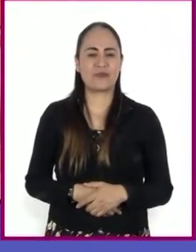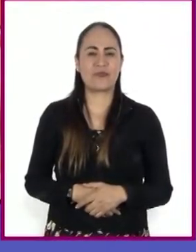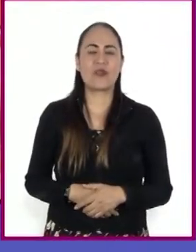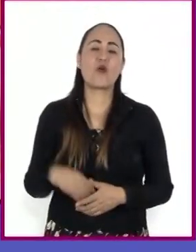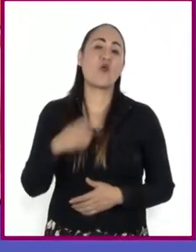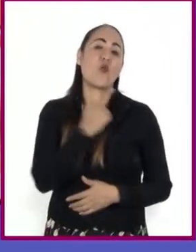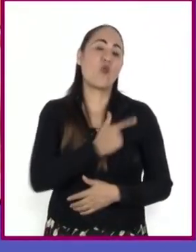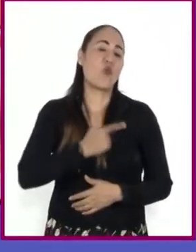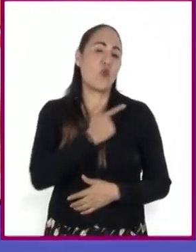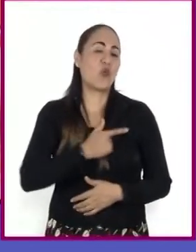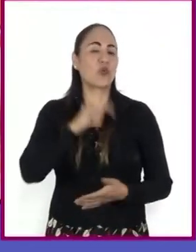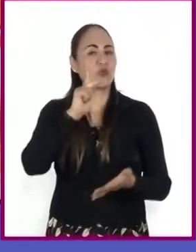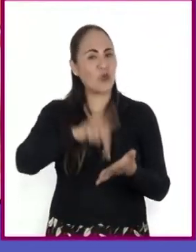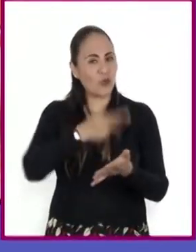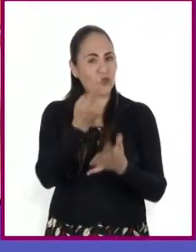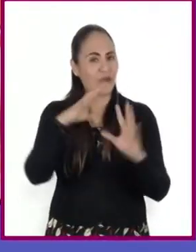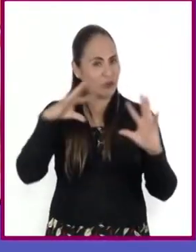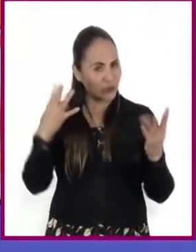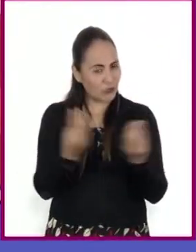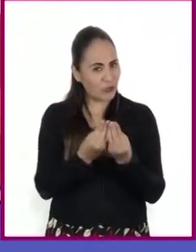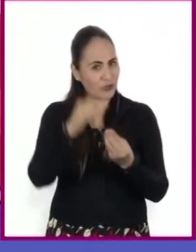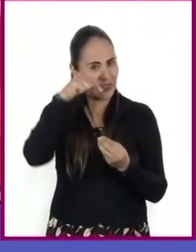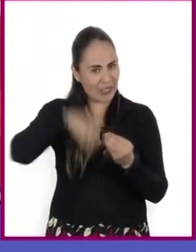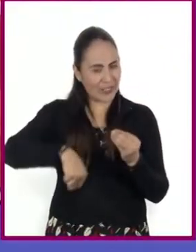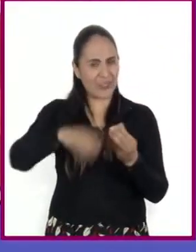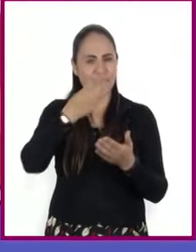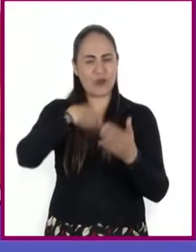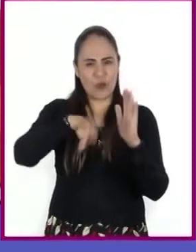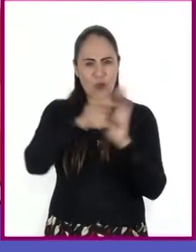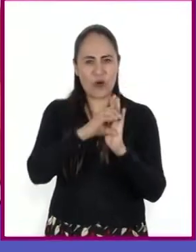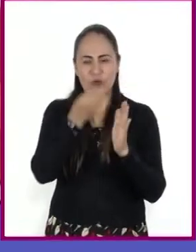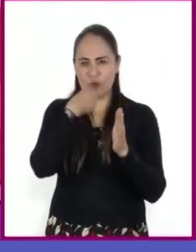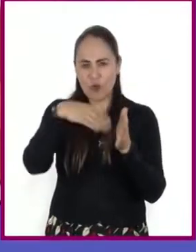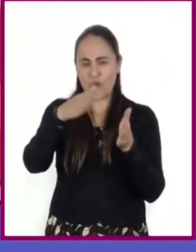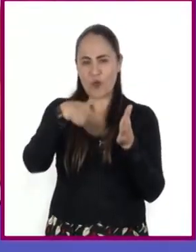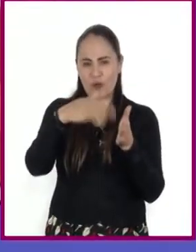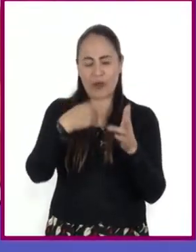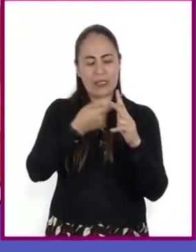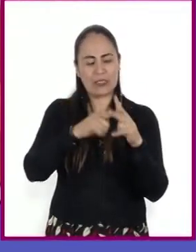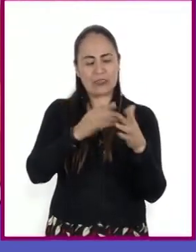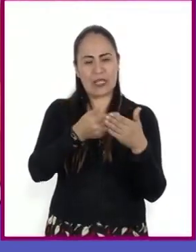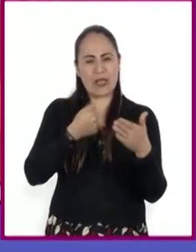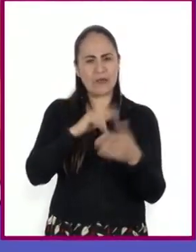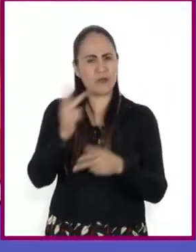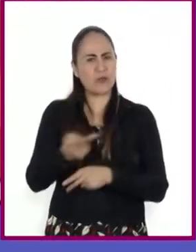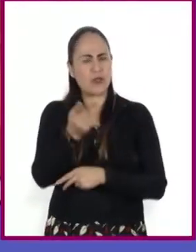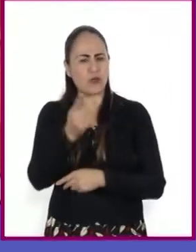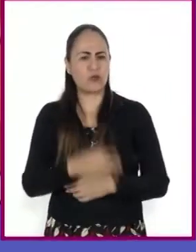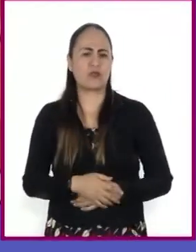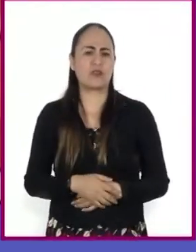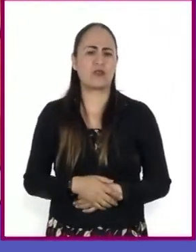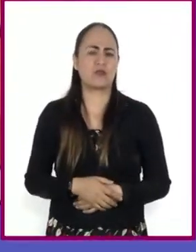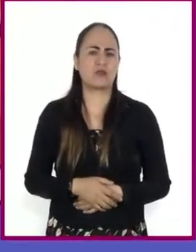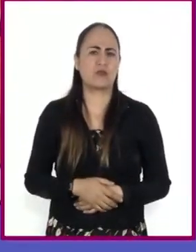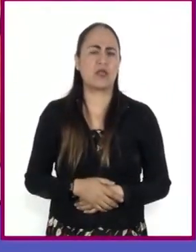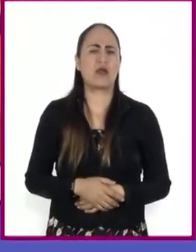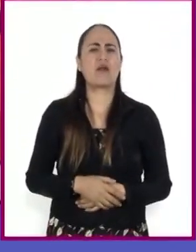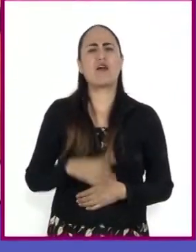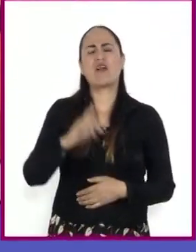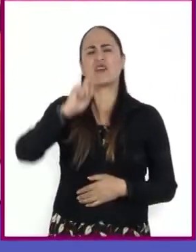de nuevo con ustedes en esta cocina. Antes de empezar, tengo la siguiente pregunta. ¿Por qué son útiles las